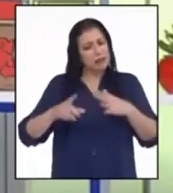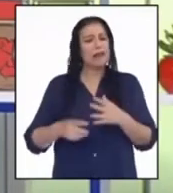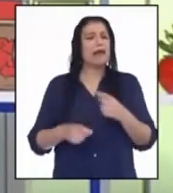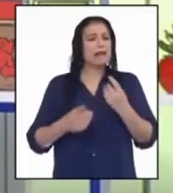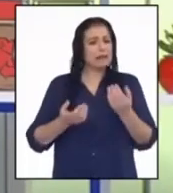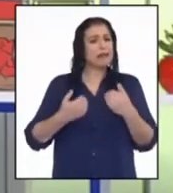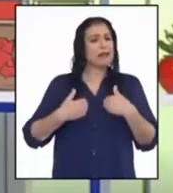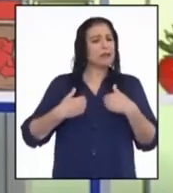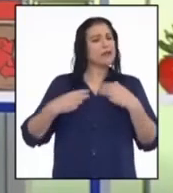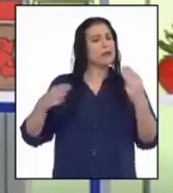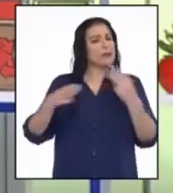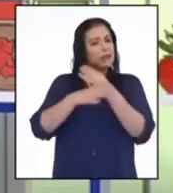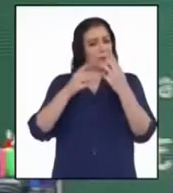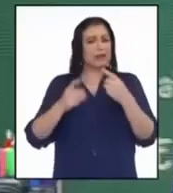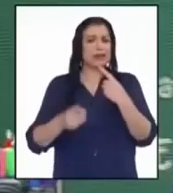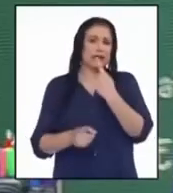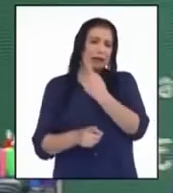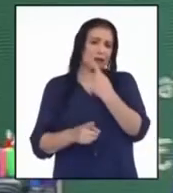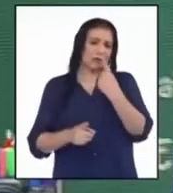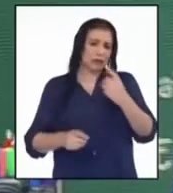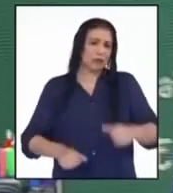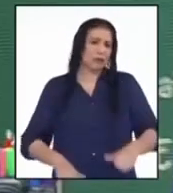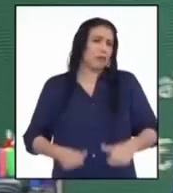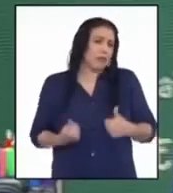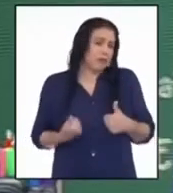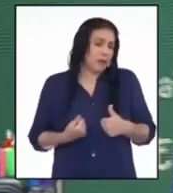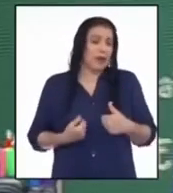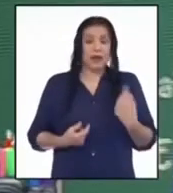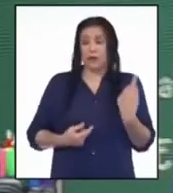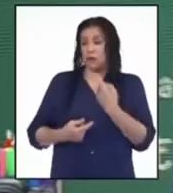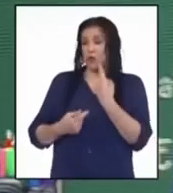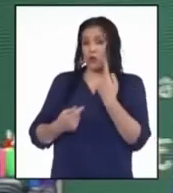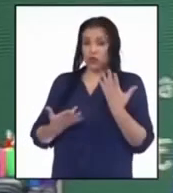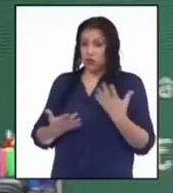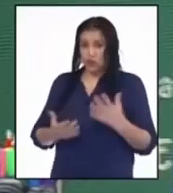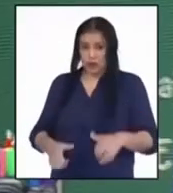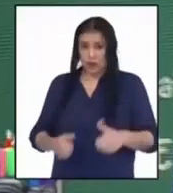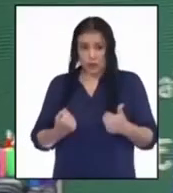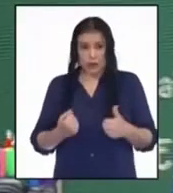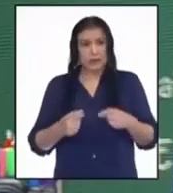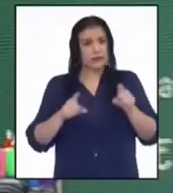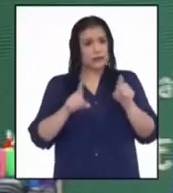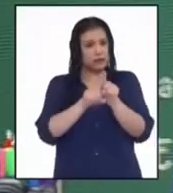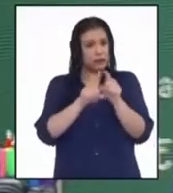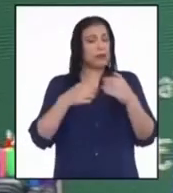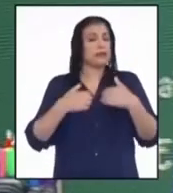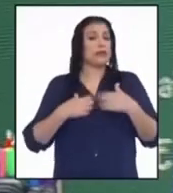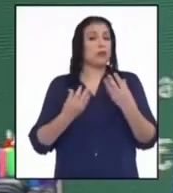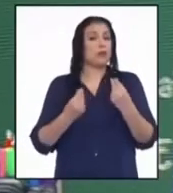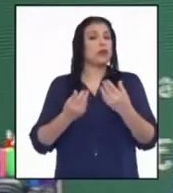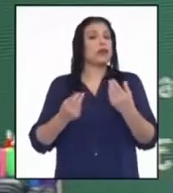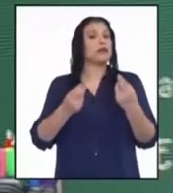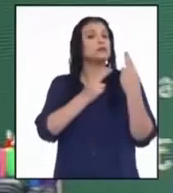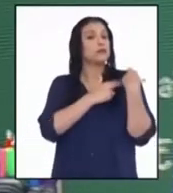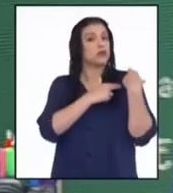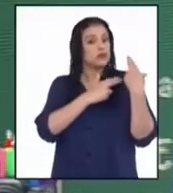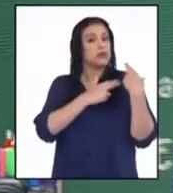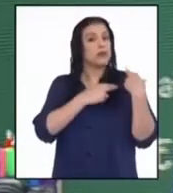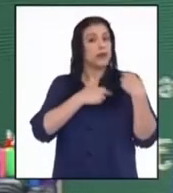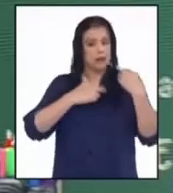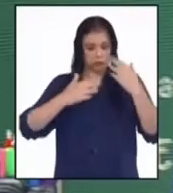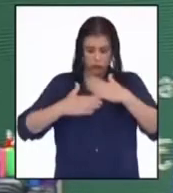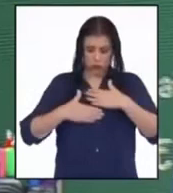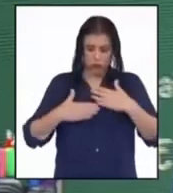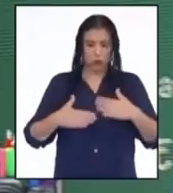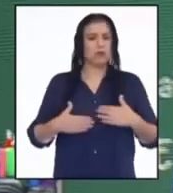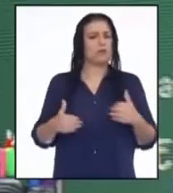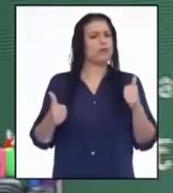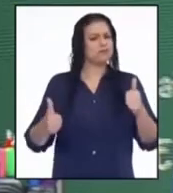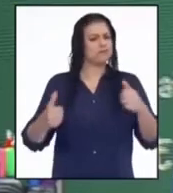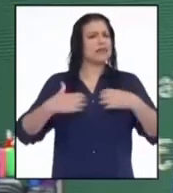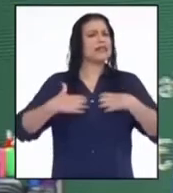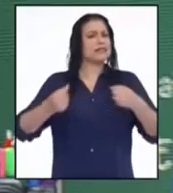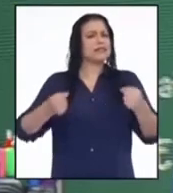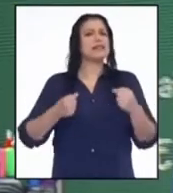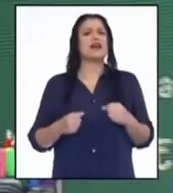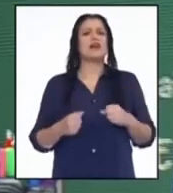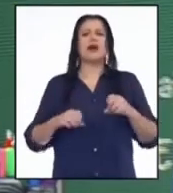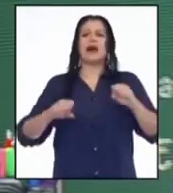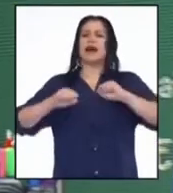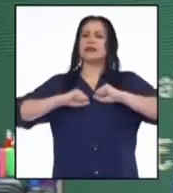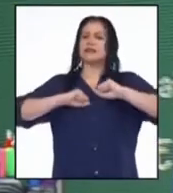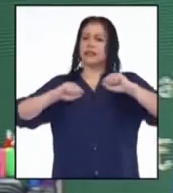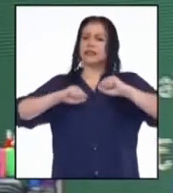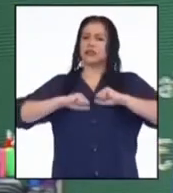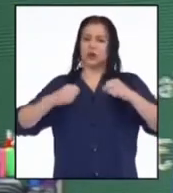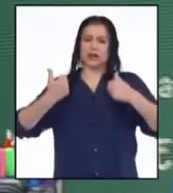diarias y en nuestra vida cotidiana. Pero no solo en eso, sino que tenemos mucha responsabilidad en mantenernos físicamente saludables a través de las